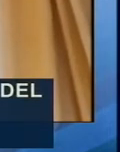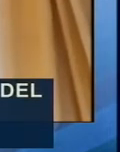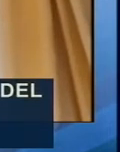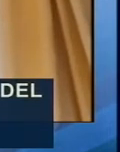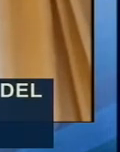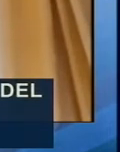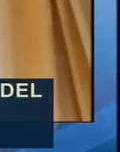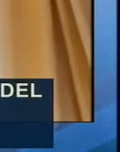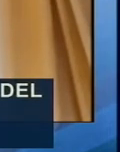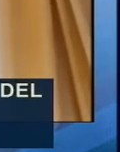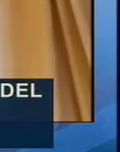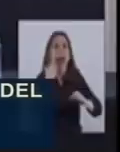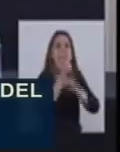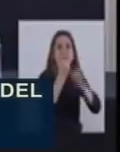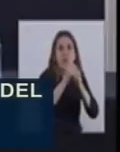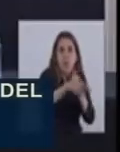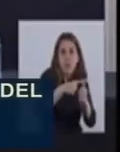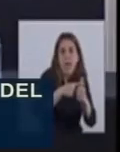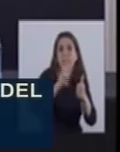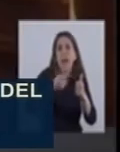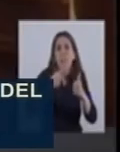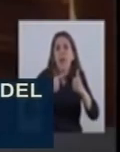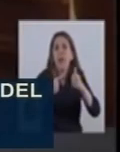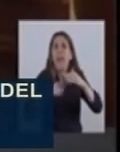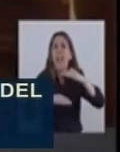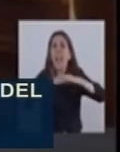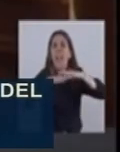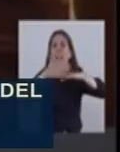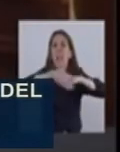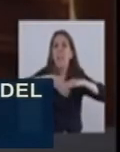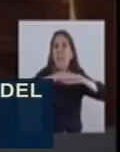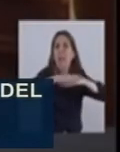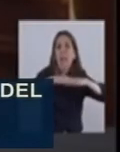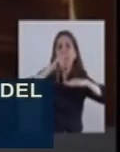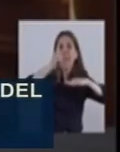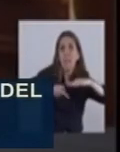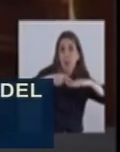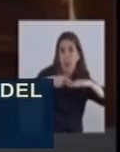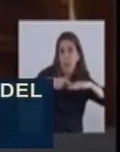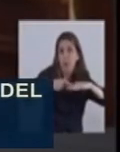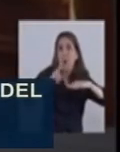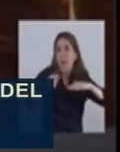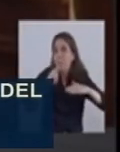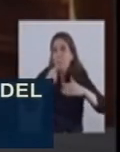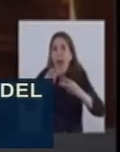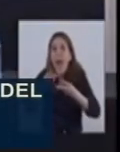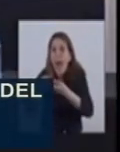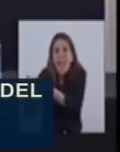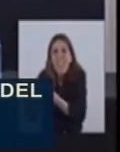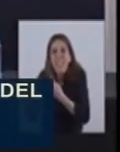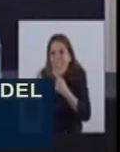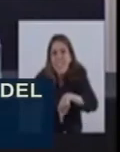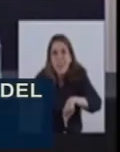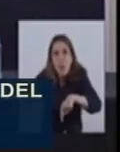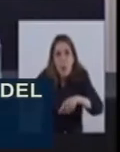hace que las exportaciones sean donde están, ¿no? Daniel, recién decías vender normalmente, el productor va a continuar de aquí en los